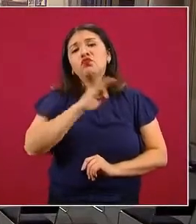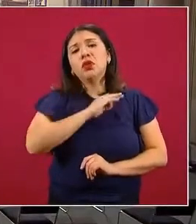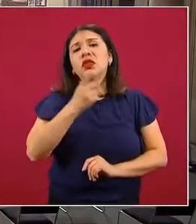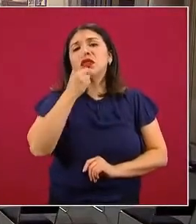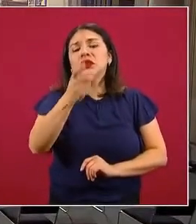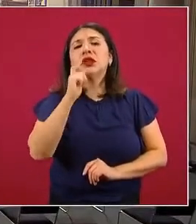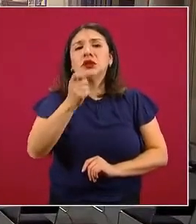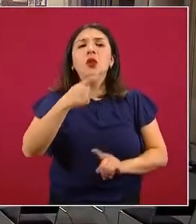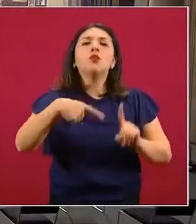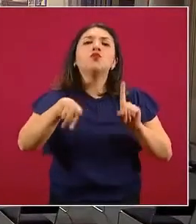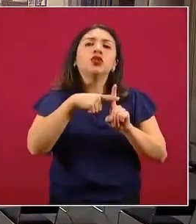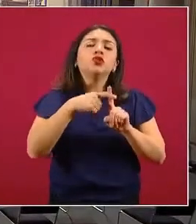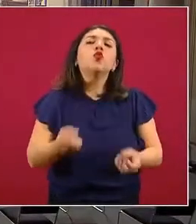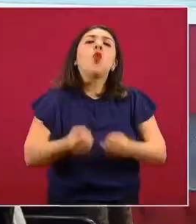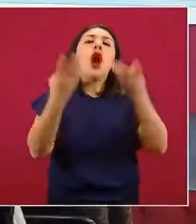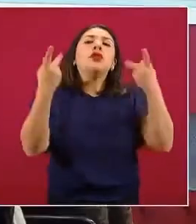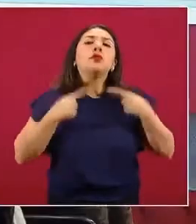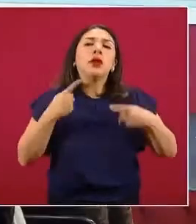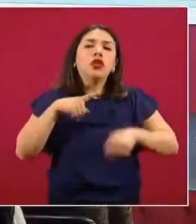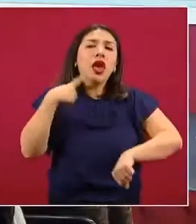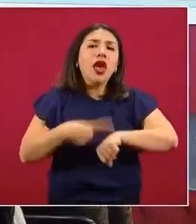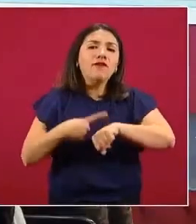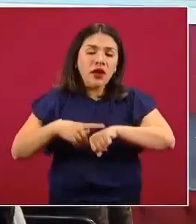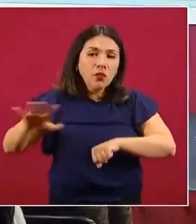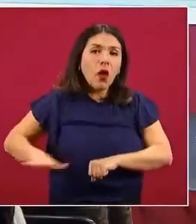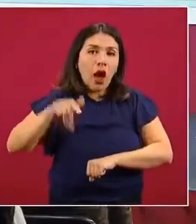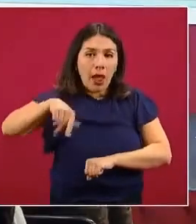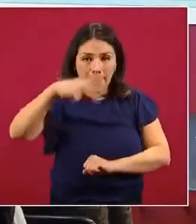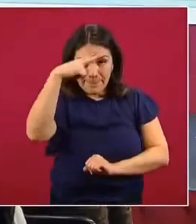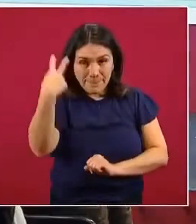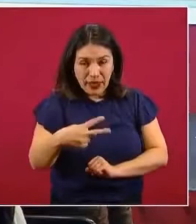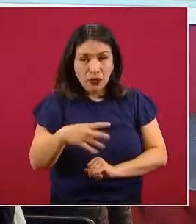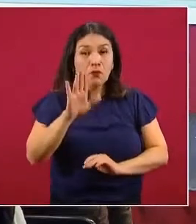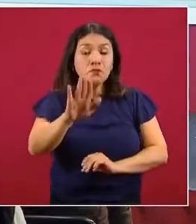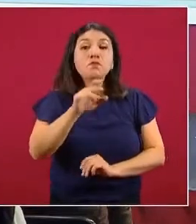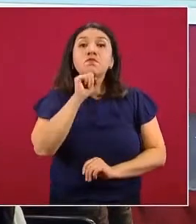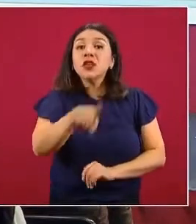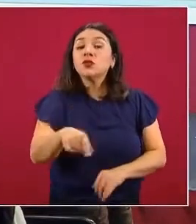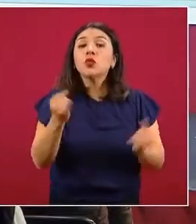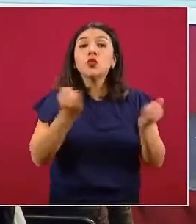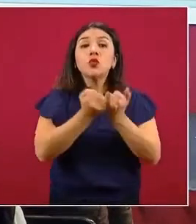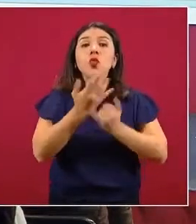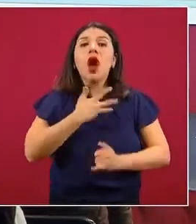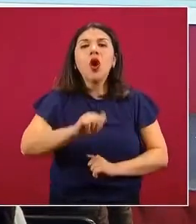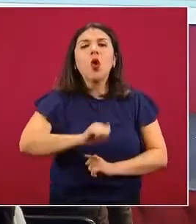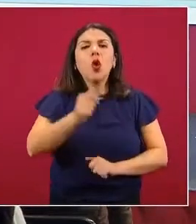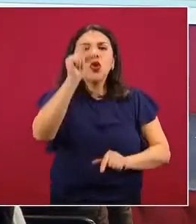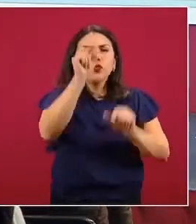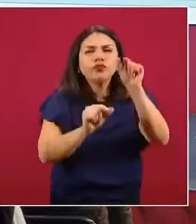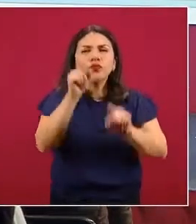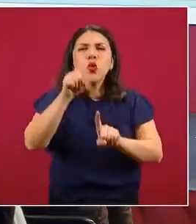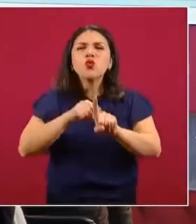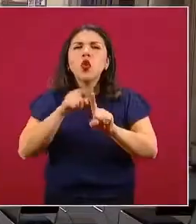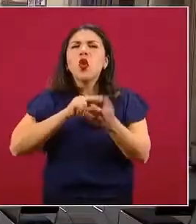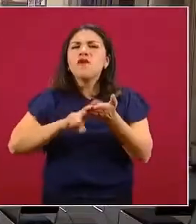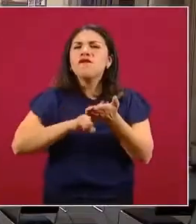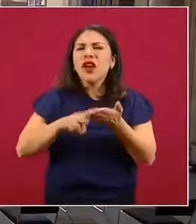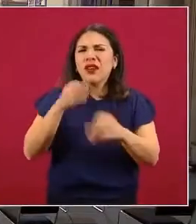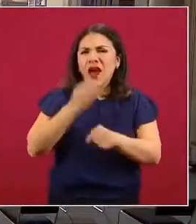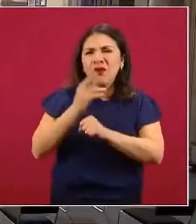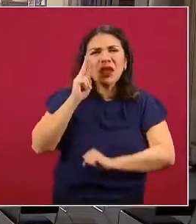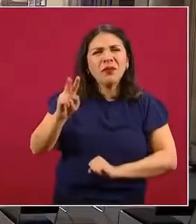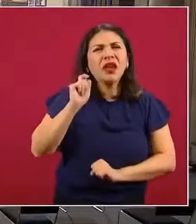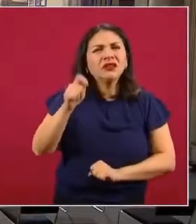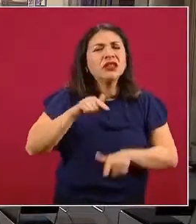confirmar casos, ¿no? Y eso es lo que tenemos en México. Pero así también tenemos las columnas de color verde, que hasta el momento siguen